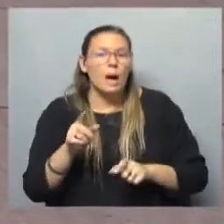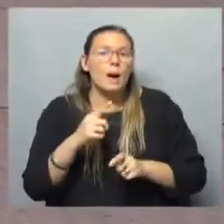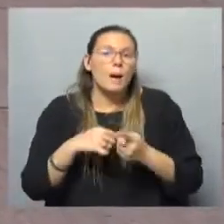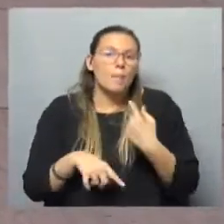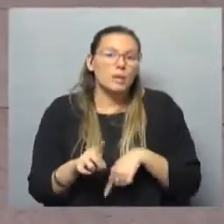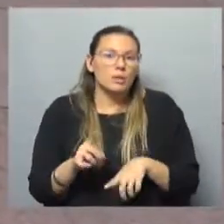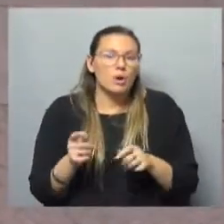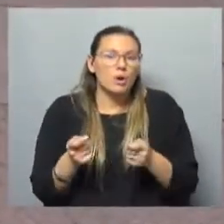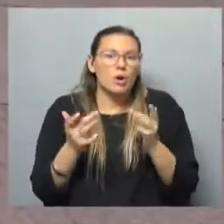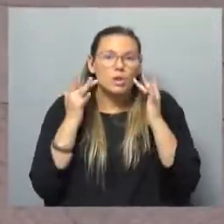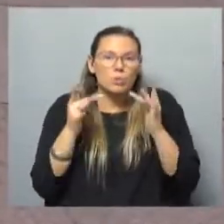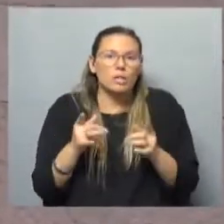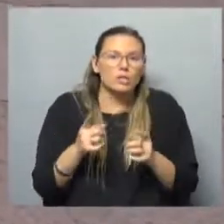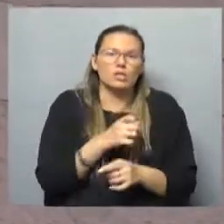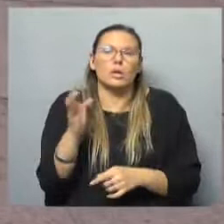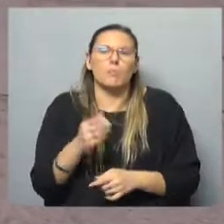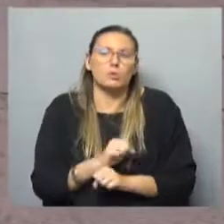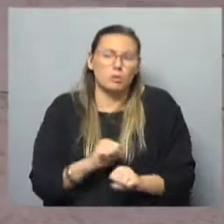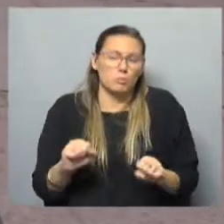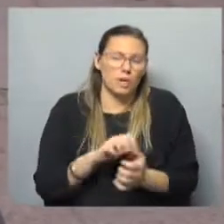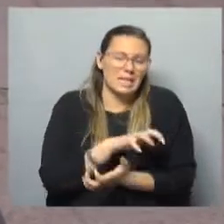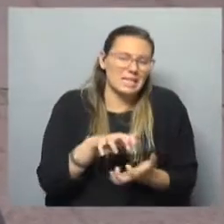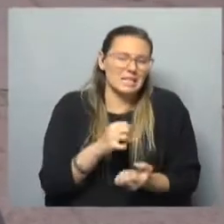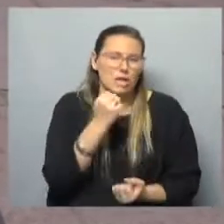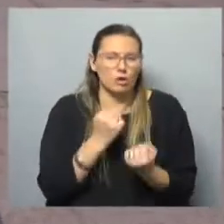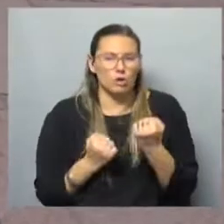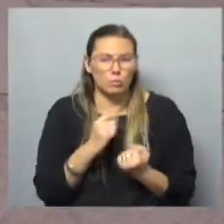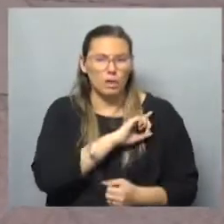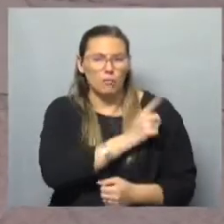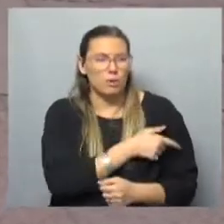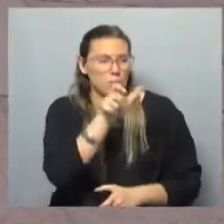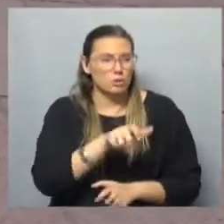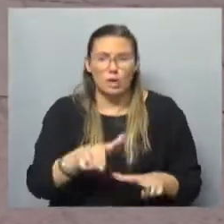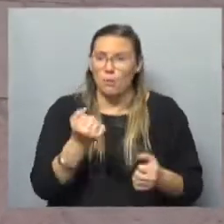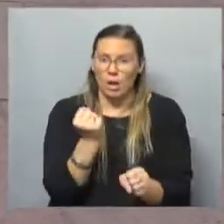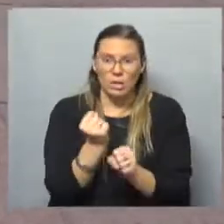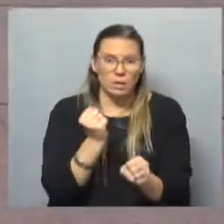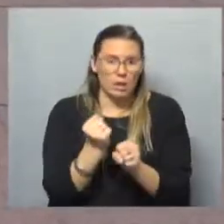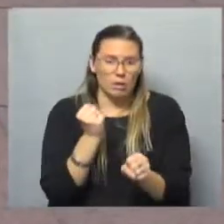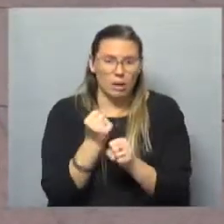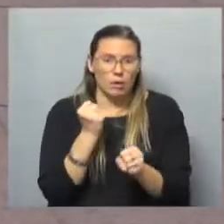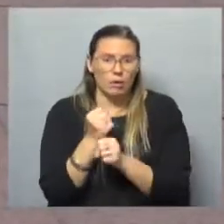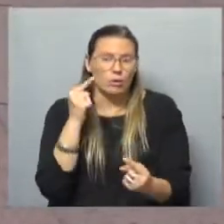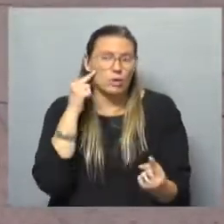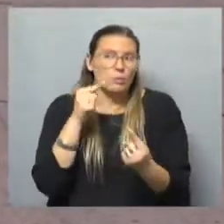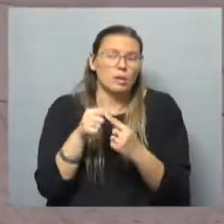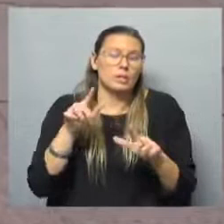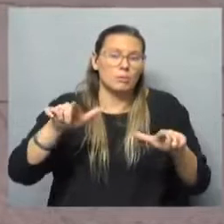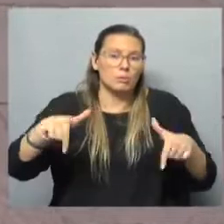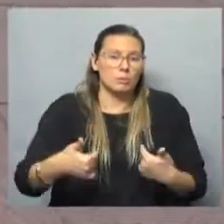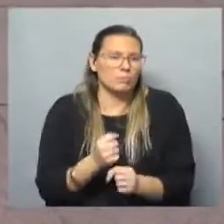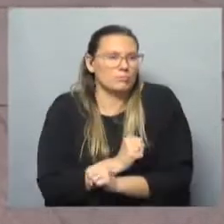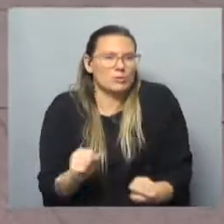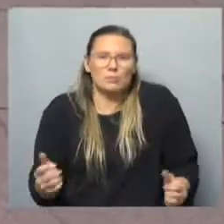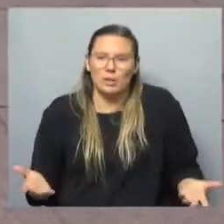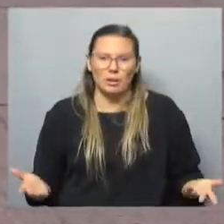educación no puede con todo. Cuando hay una crisis económica fuerte y la gente no tiene trabajo y no hay expectativas, no se puede con